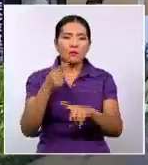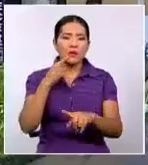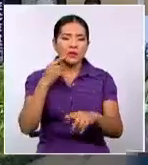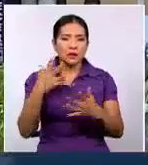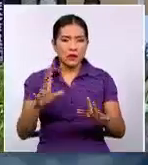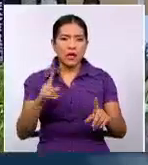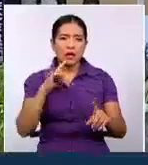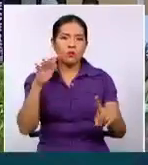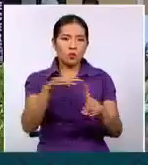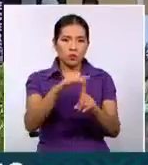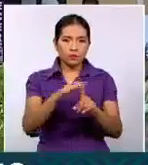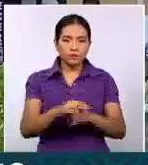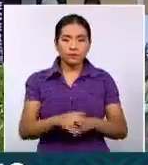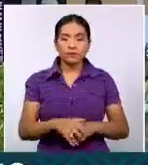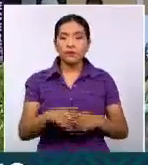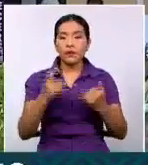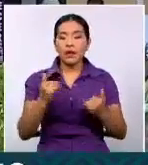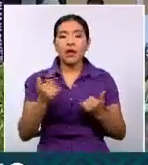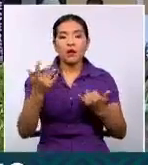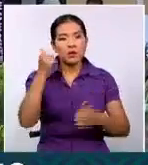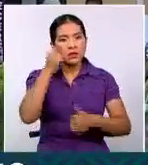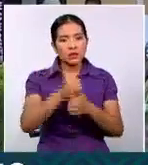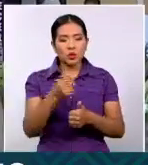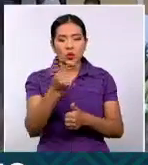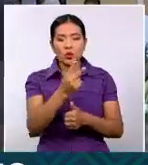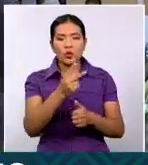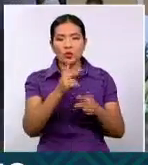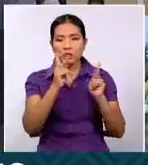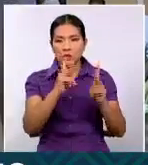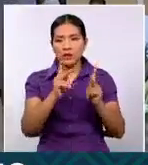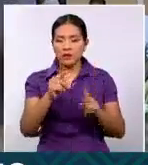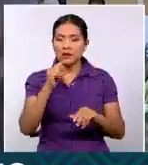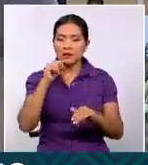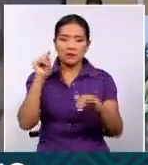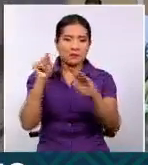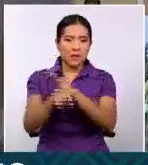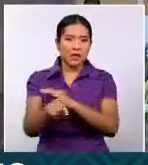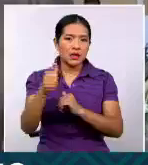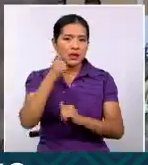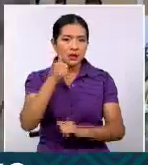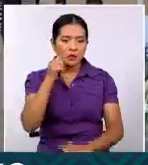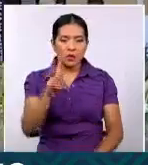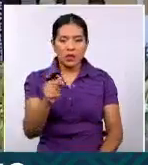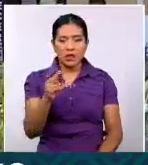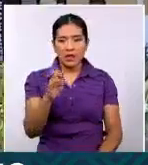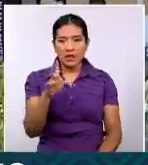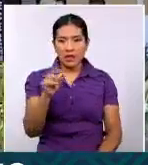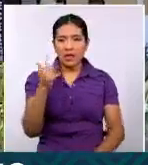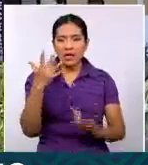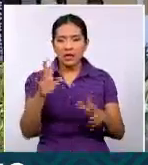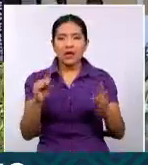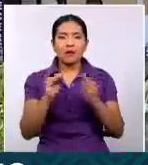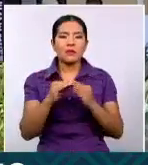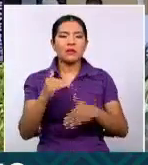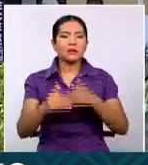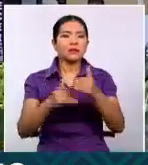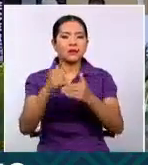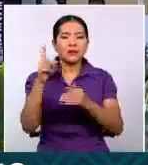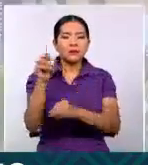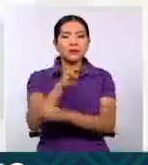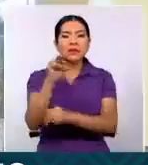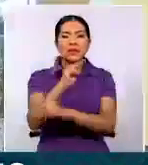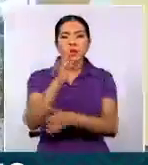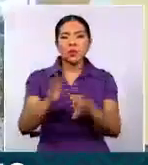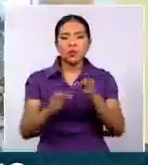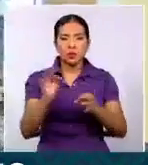Esta jornada, la audiencia de los autores que asesinaron a Daniela fue desarrollada en la funeraria Escalante. El Ministerio de Justicia estuvo presente en la